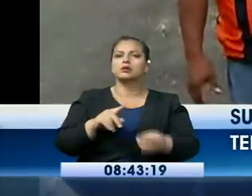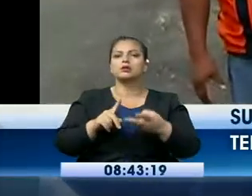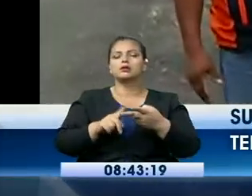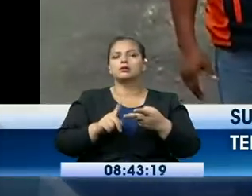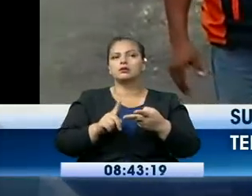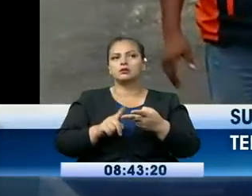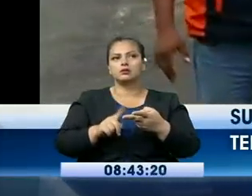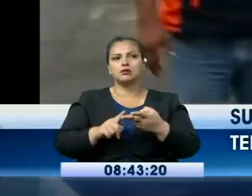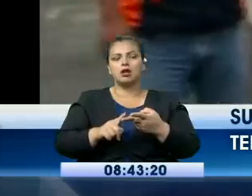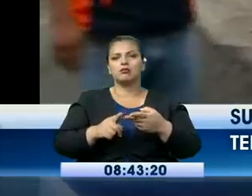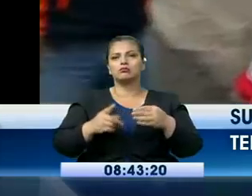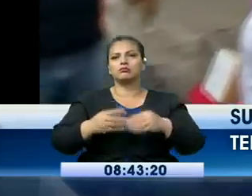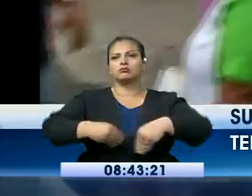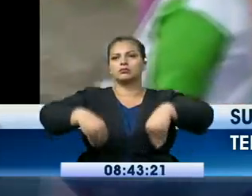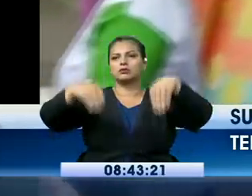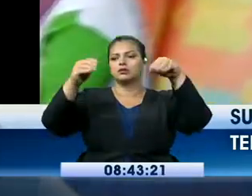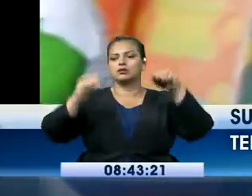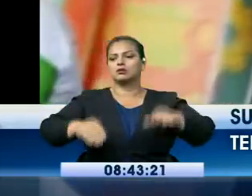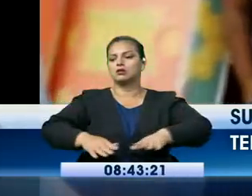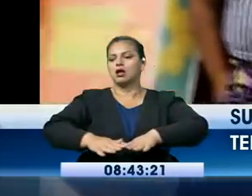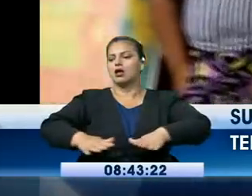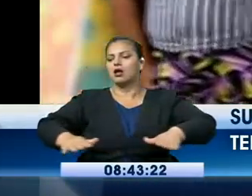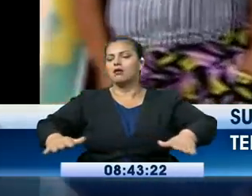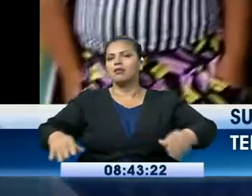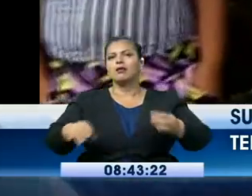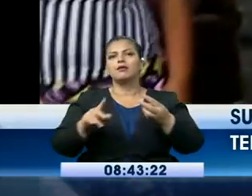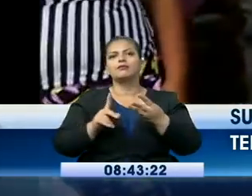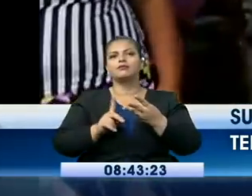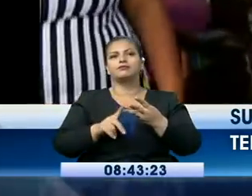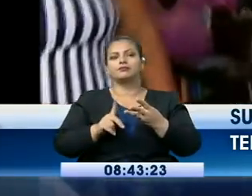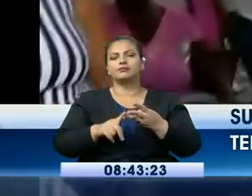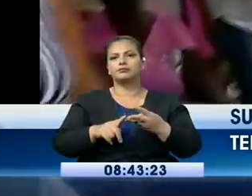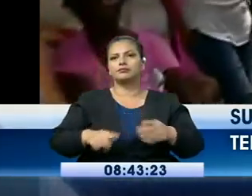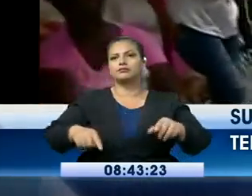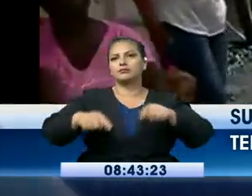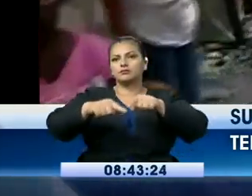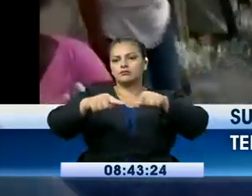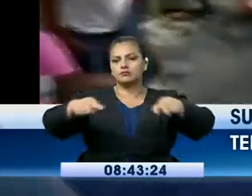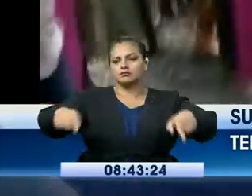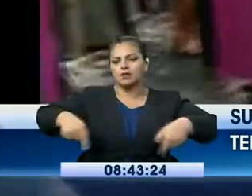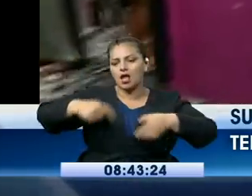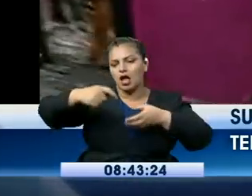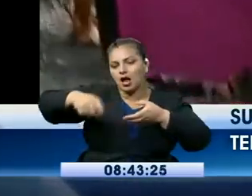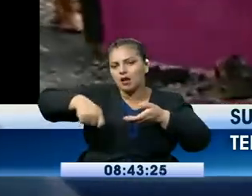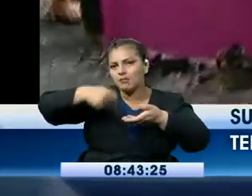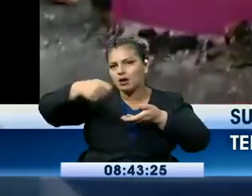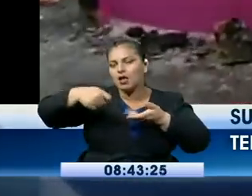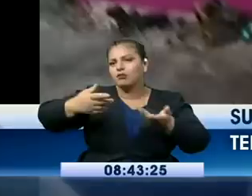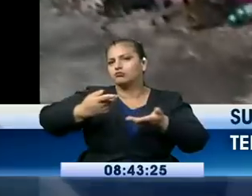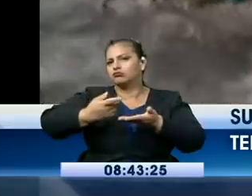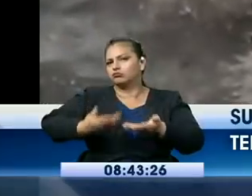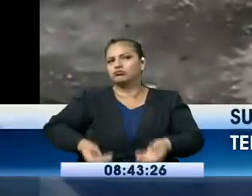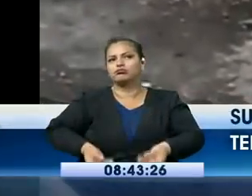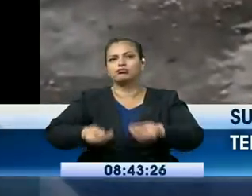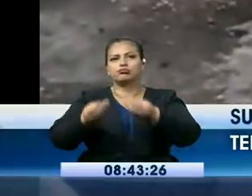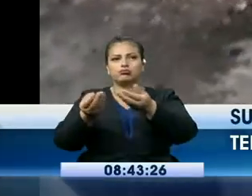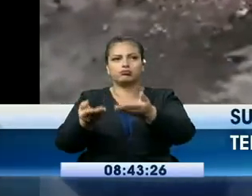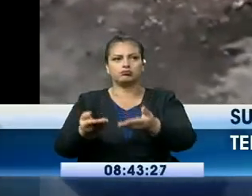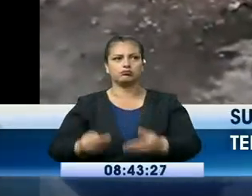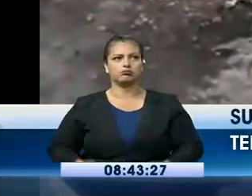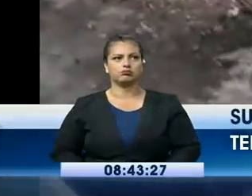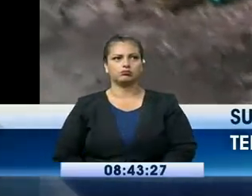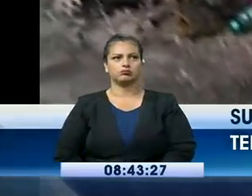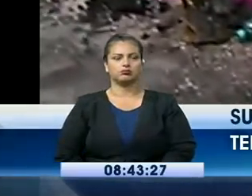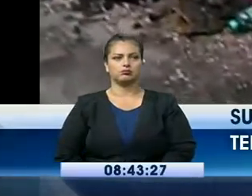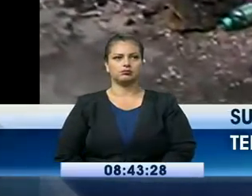instantes ahora algo que debemos señalar acompáñenme por acá miren ustedes lo que tenemos aquí esto es